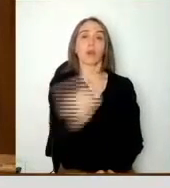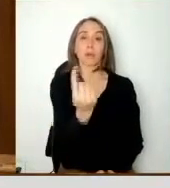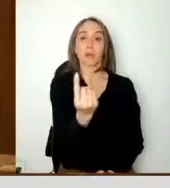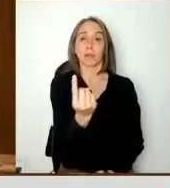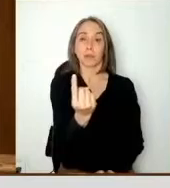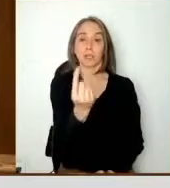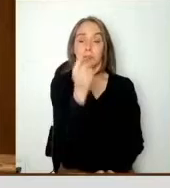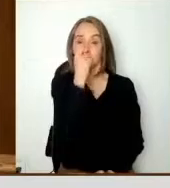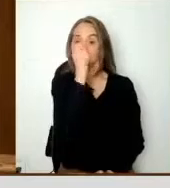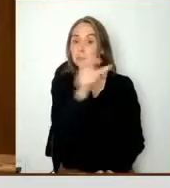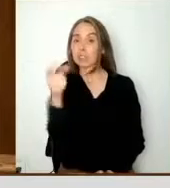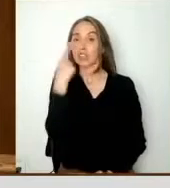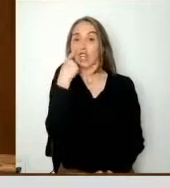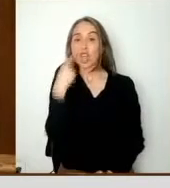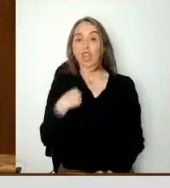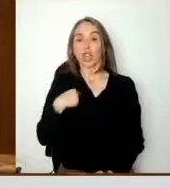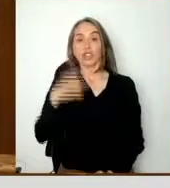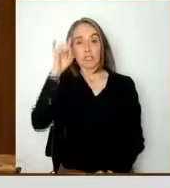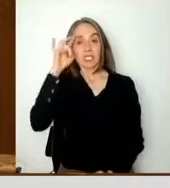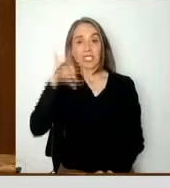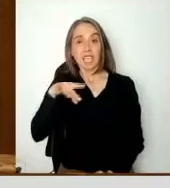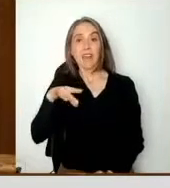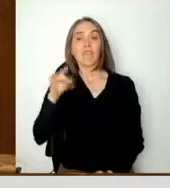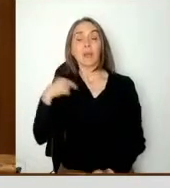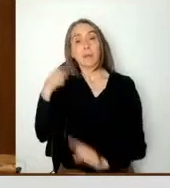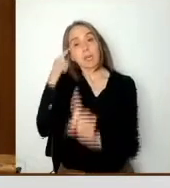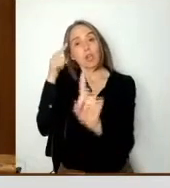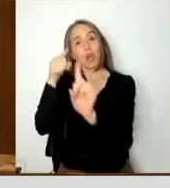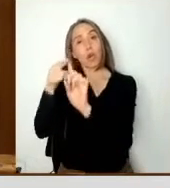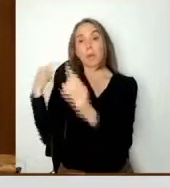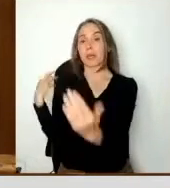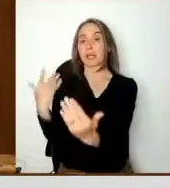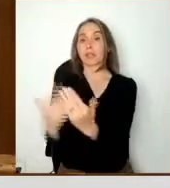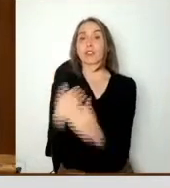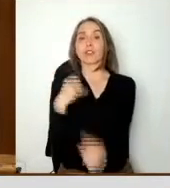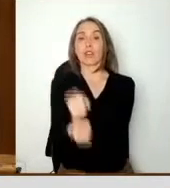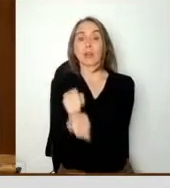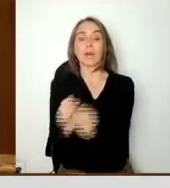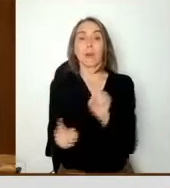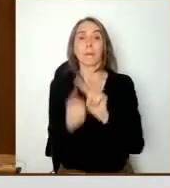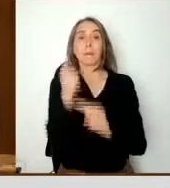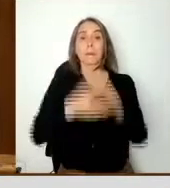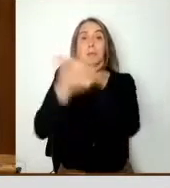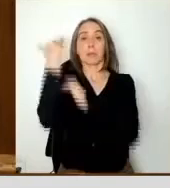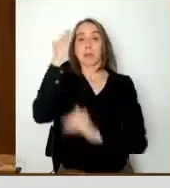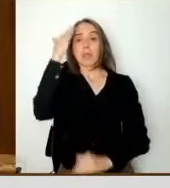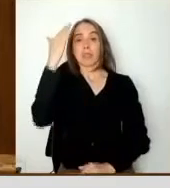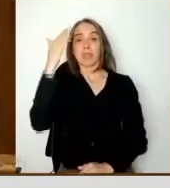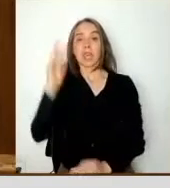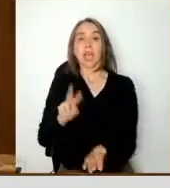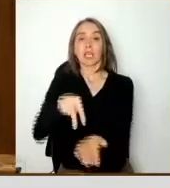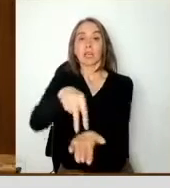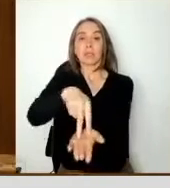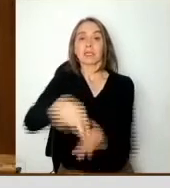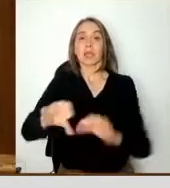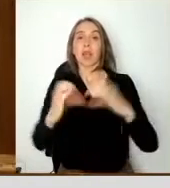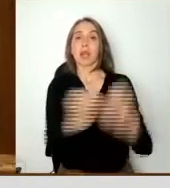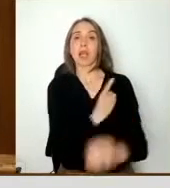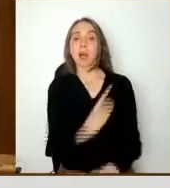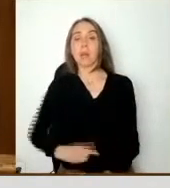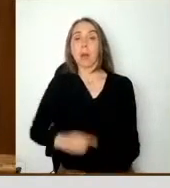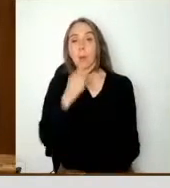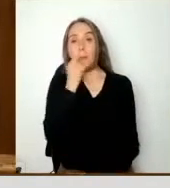conocen saben que ese ha sido mi norte y así he trabajado desde el primer día que me tocó poner un pie en esta Cámara de Diputados y Diputadas siendo